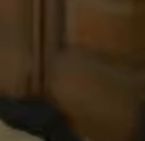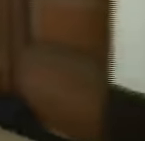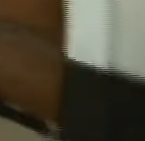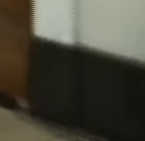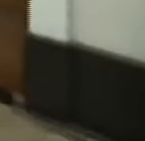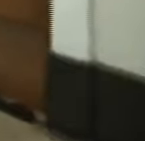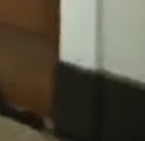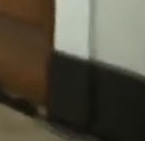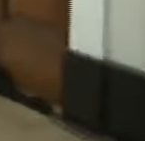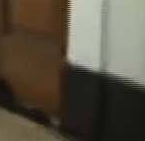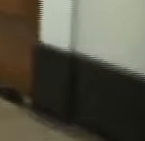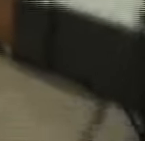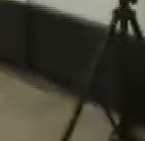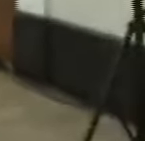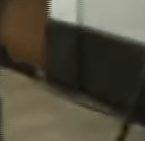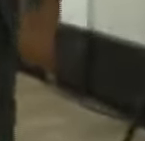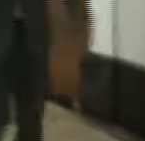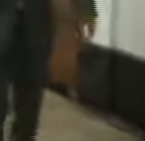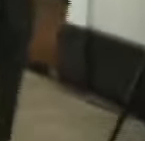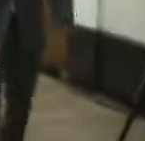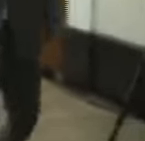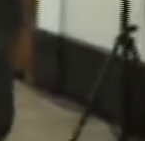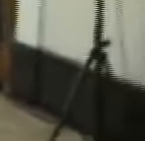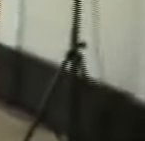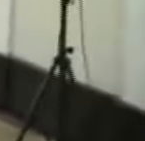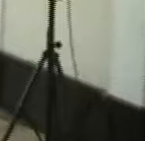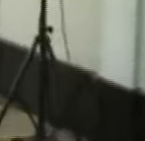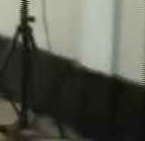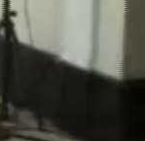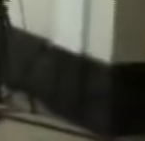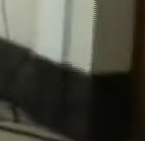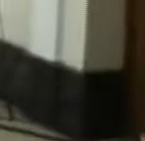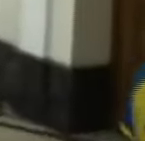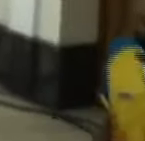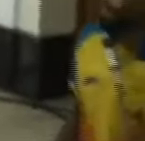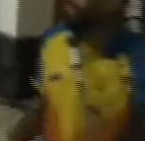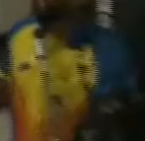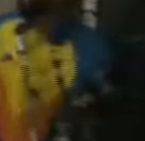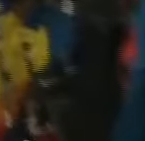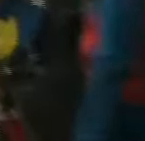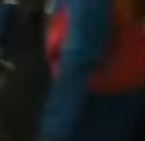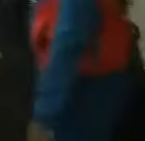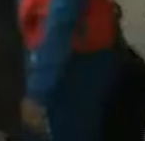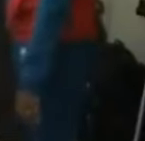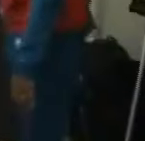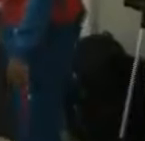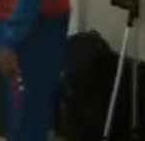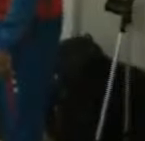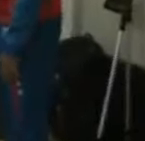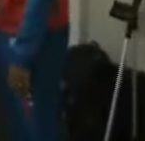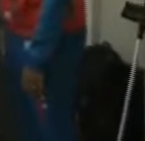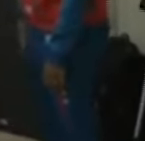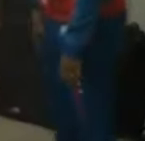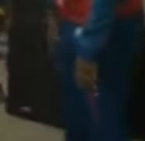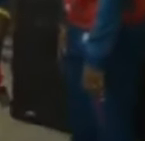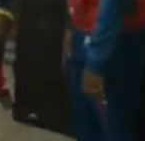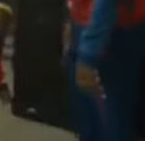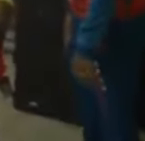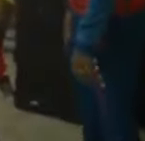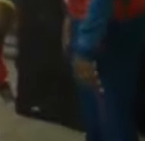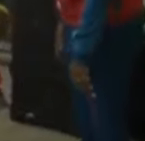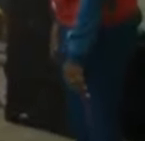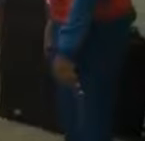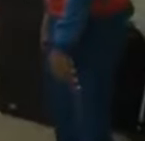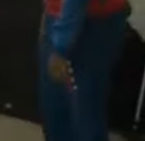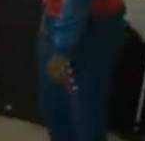primer vicepresidente diputado Pedro Infante. Actualmente se dispone a